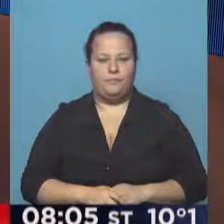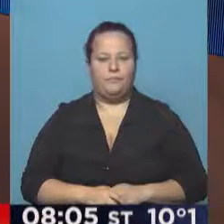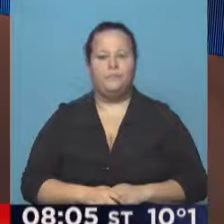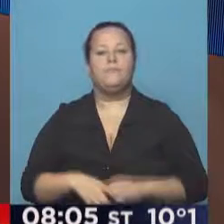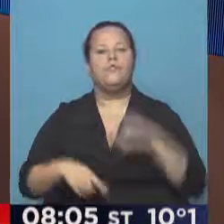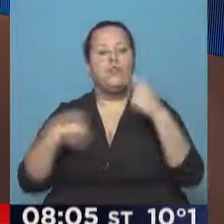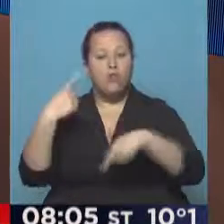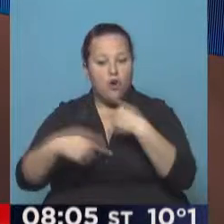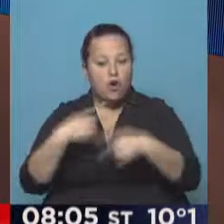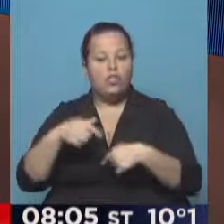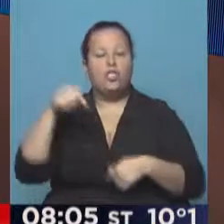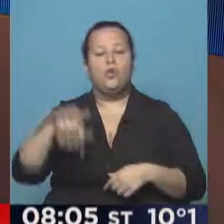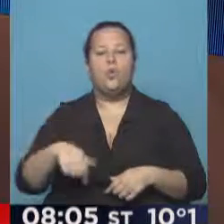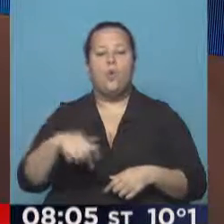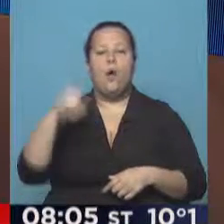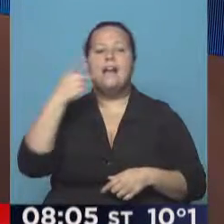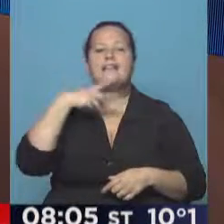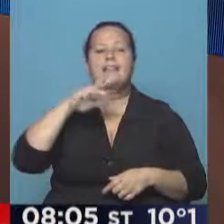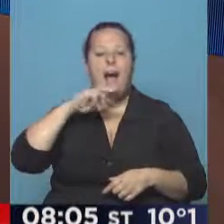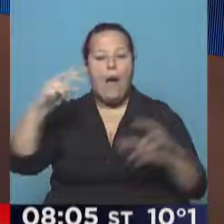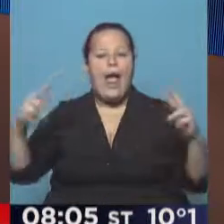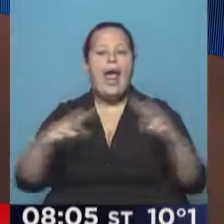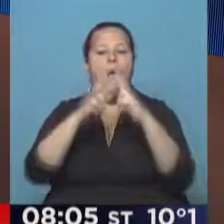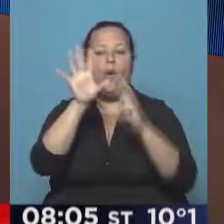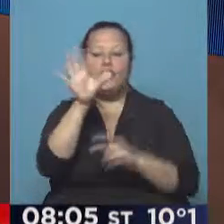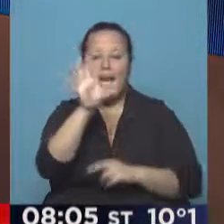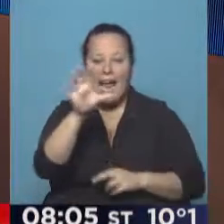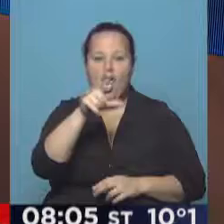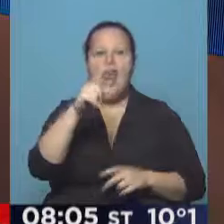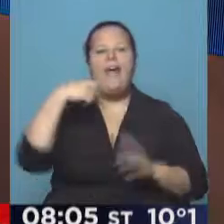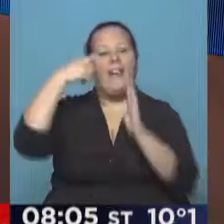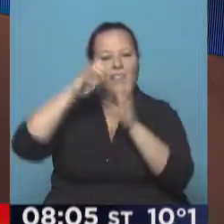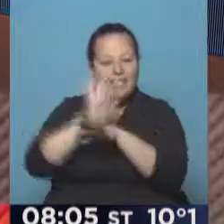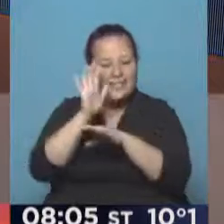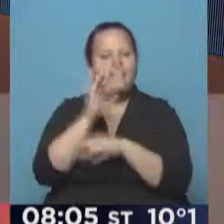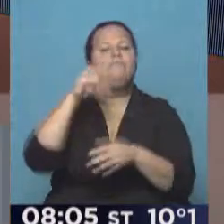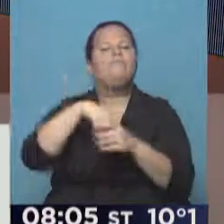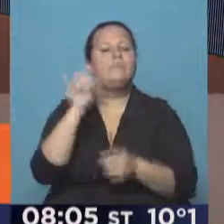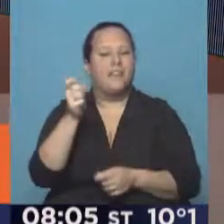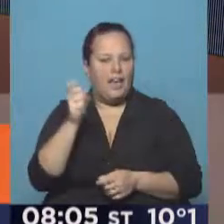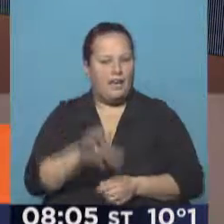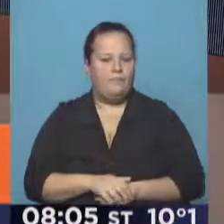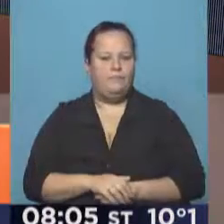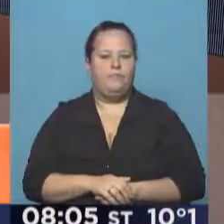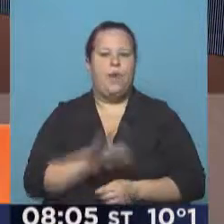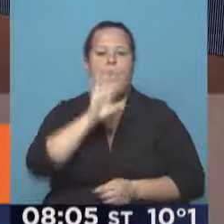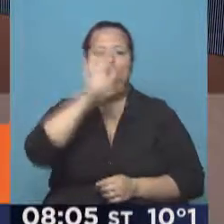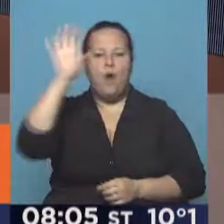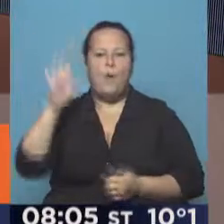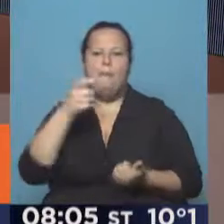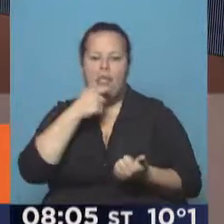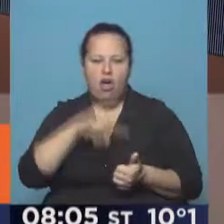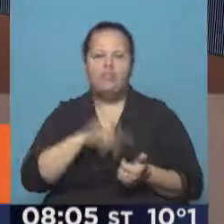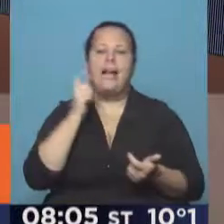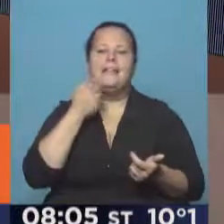continúa desarrollándose en sanjuan el encuentro regional de cines móviles con la participación de las provincias de mendoza